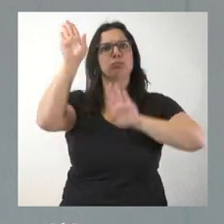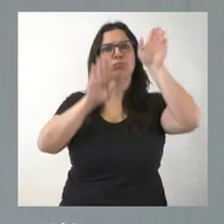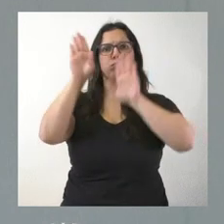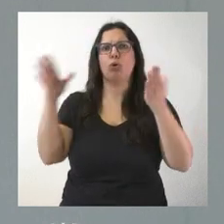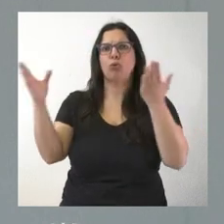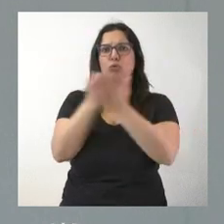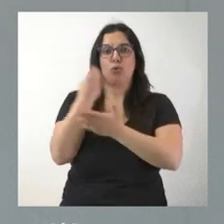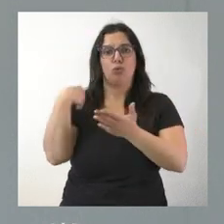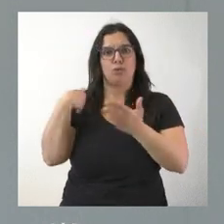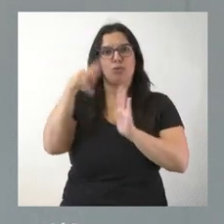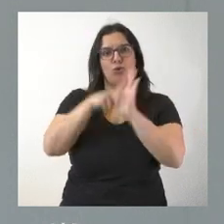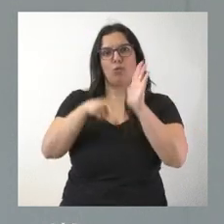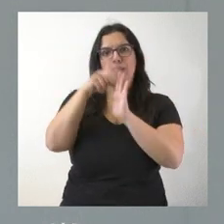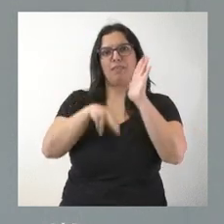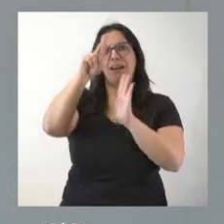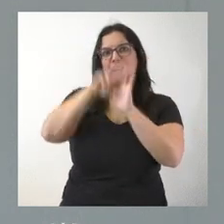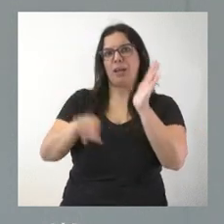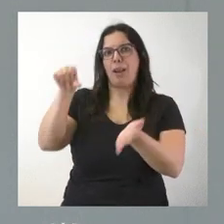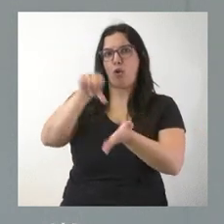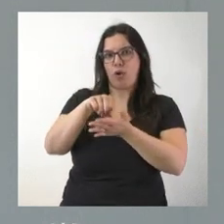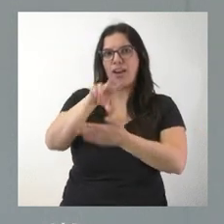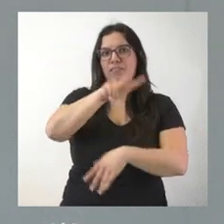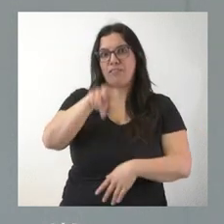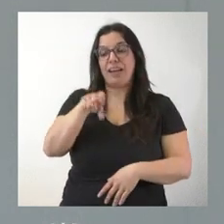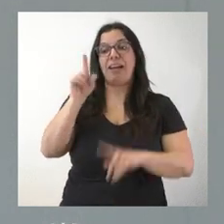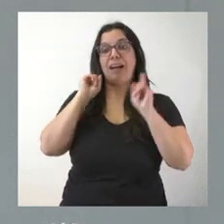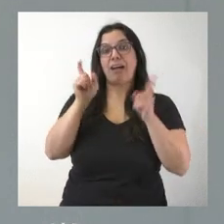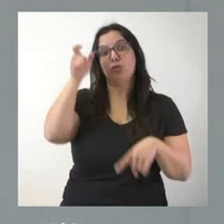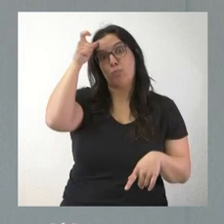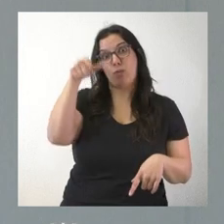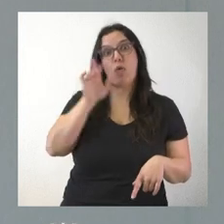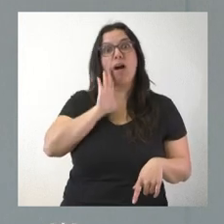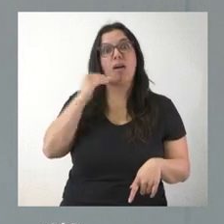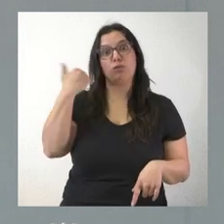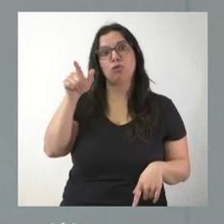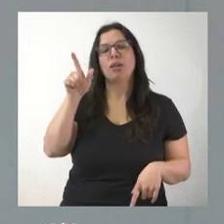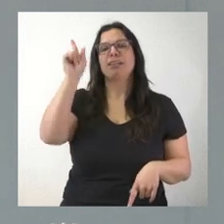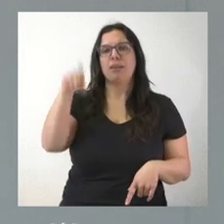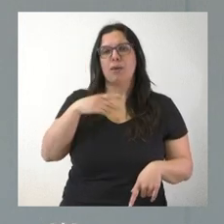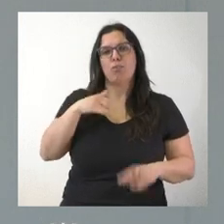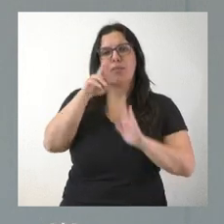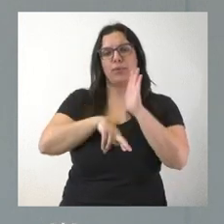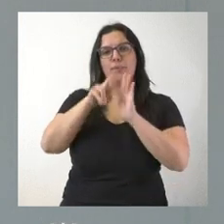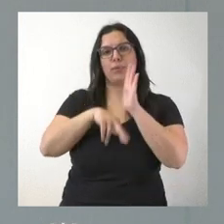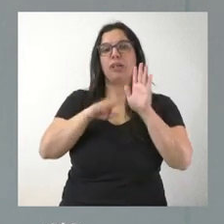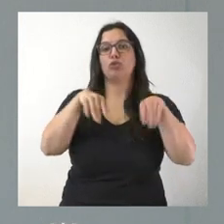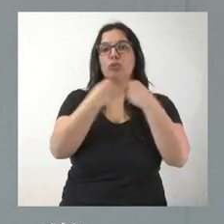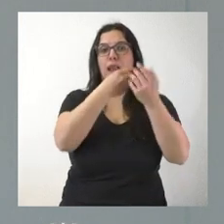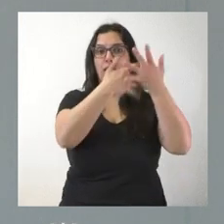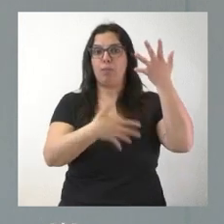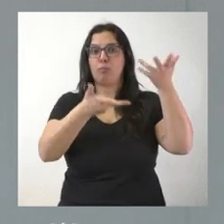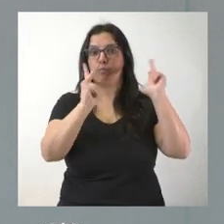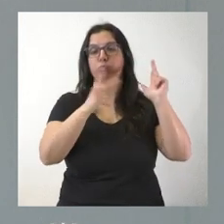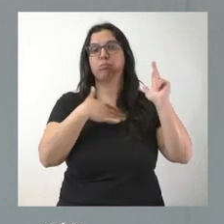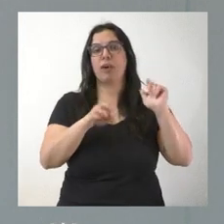acuerdo con la normativa de régimen local Y en este caso el municipio de fuente cantos en Soria se incorpora al listado de 26 municipios que